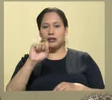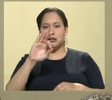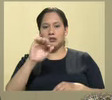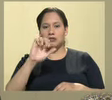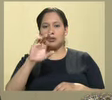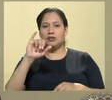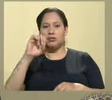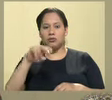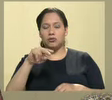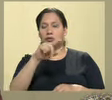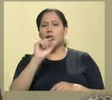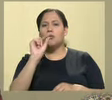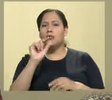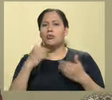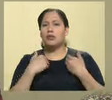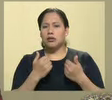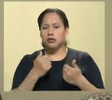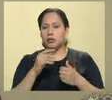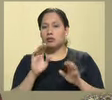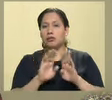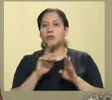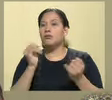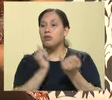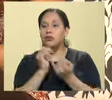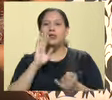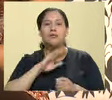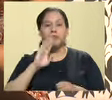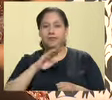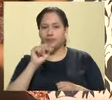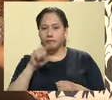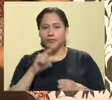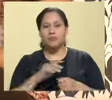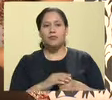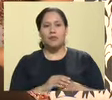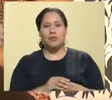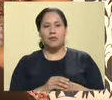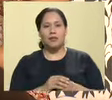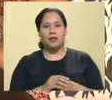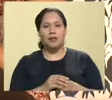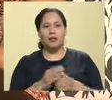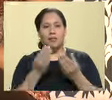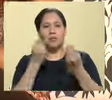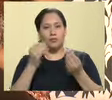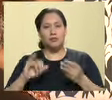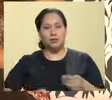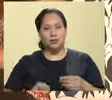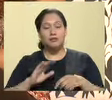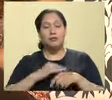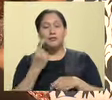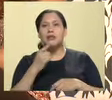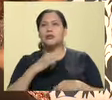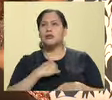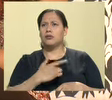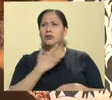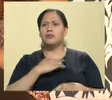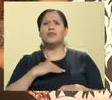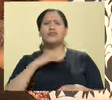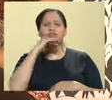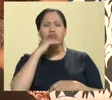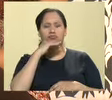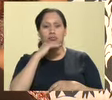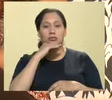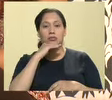poco entendido como mal, además, ¿no? Uh-huh. Porque realmente... Sí, muy interesante porque la satisfacción es